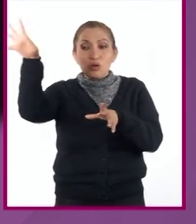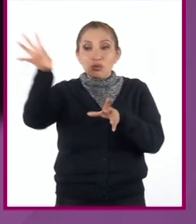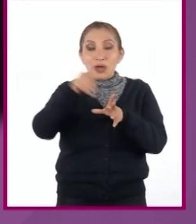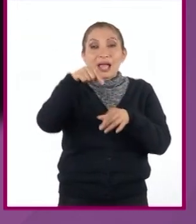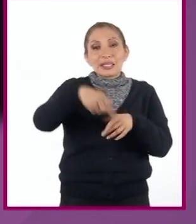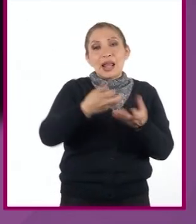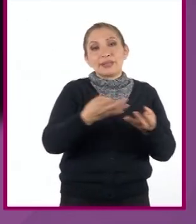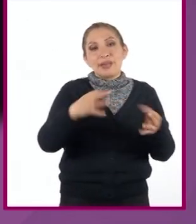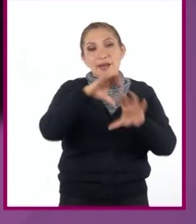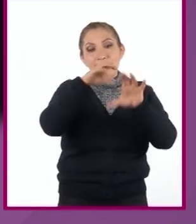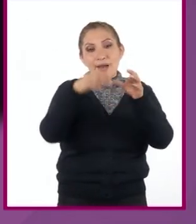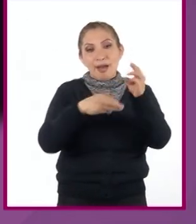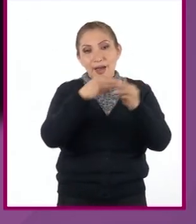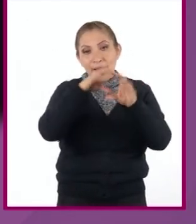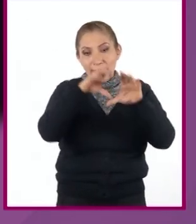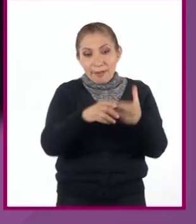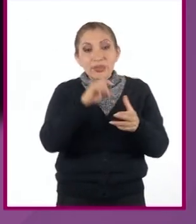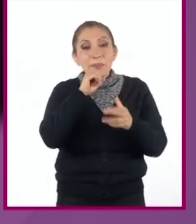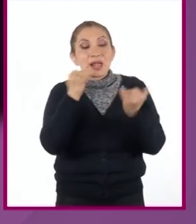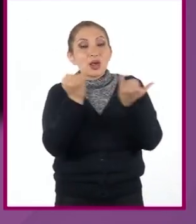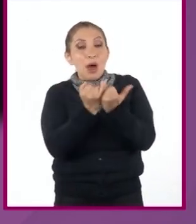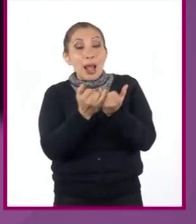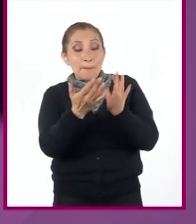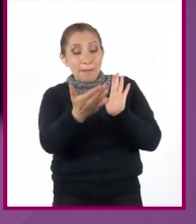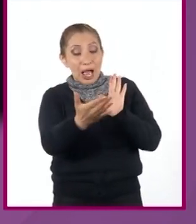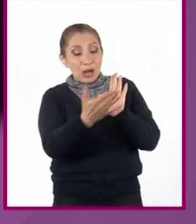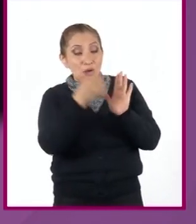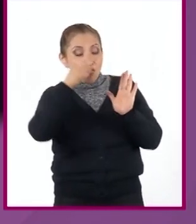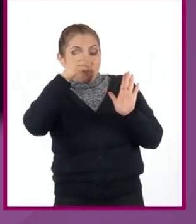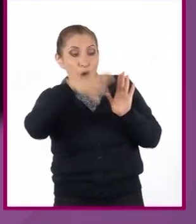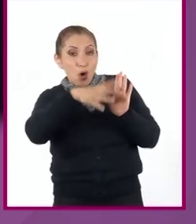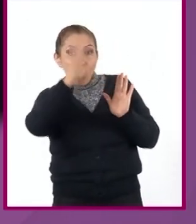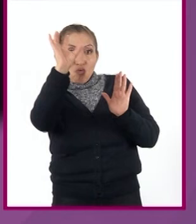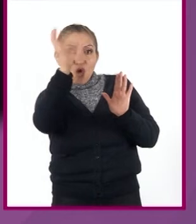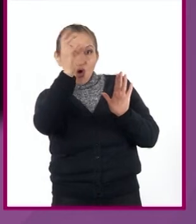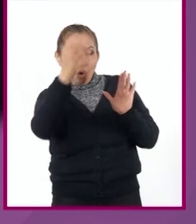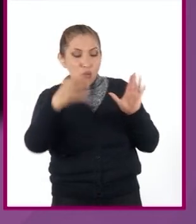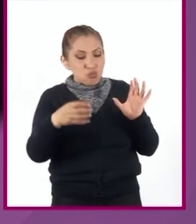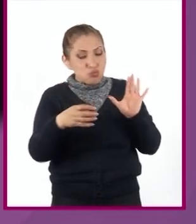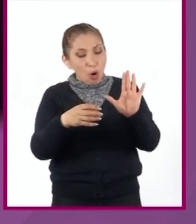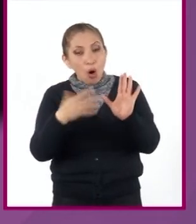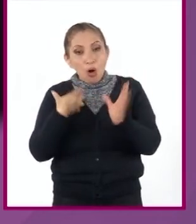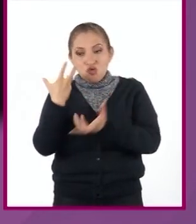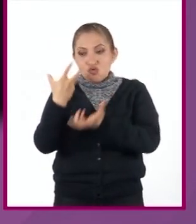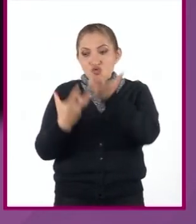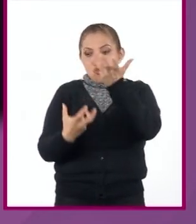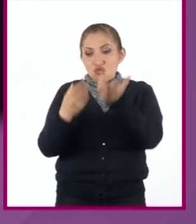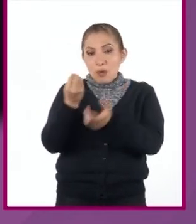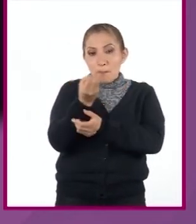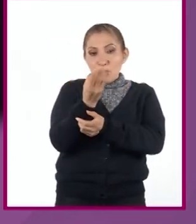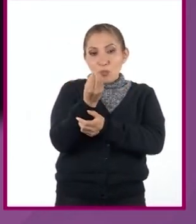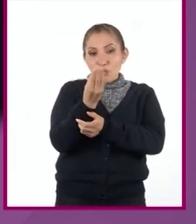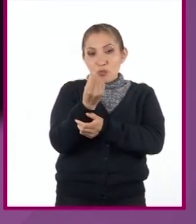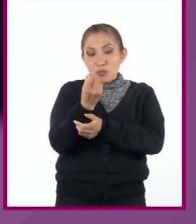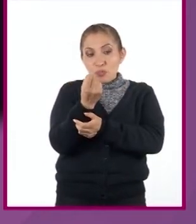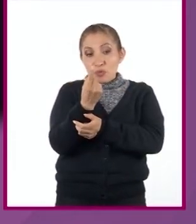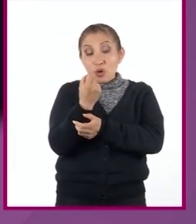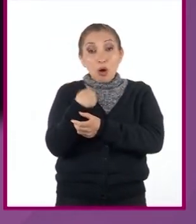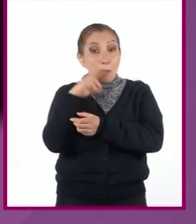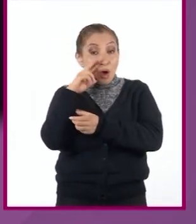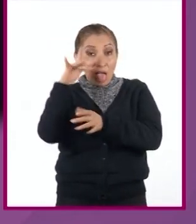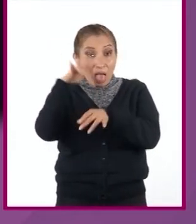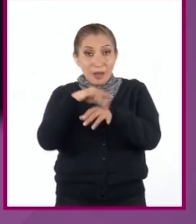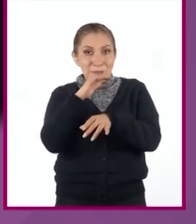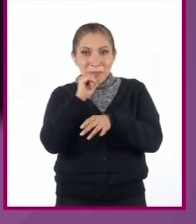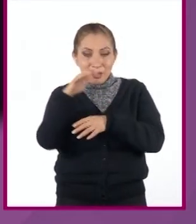Tierra. Lo mismo sucede al acercar la mano a un foco encendido o a la llama de una vela, sin tocarlos,